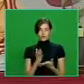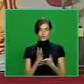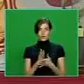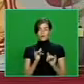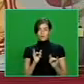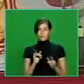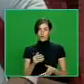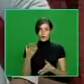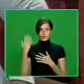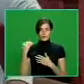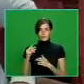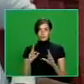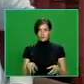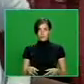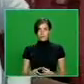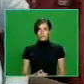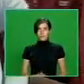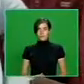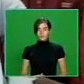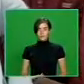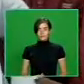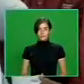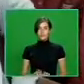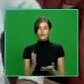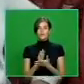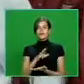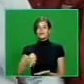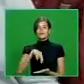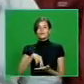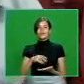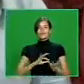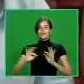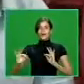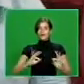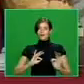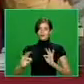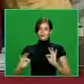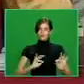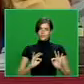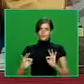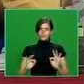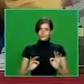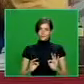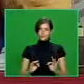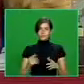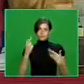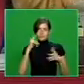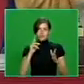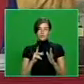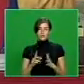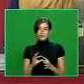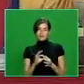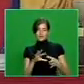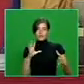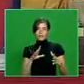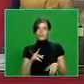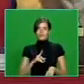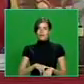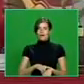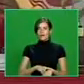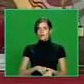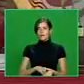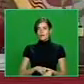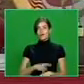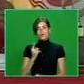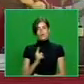Pedro Ah la escuela nacional de teatro que parece que se desarticuló en el tiempo